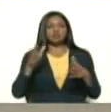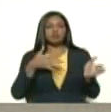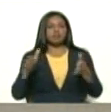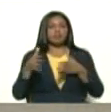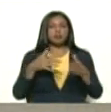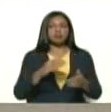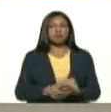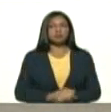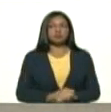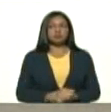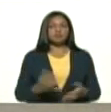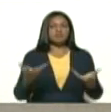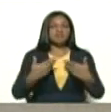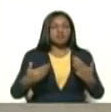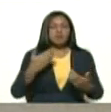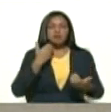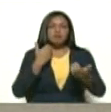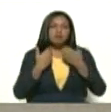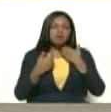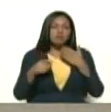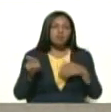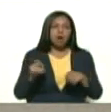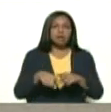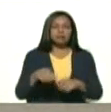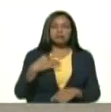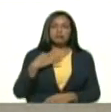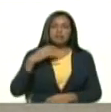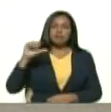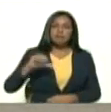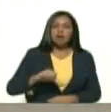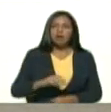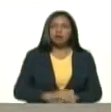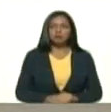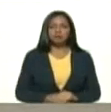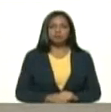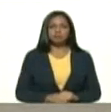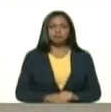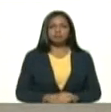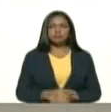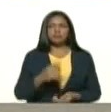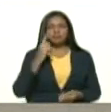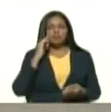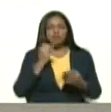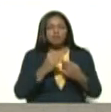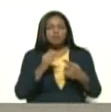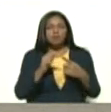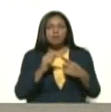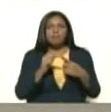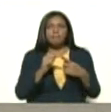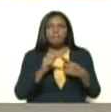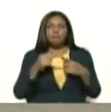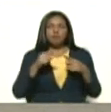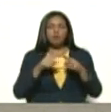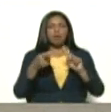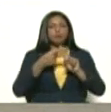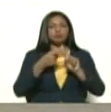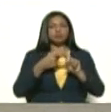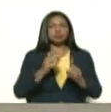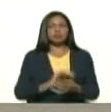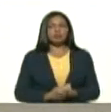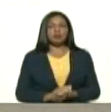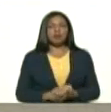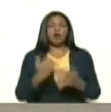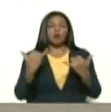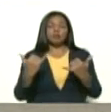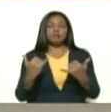marzo, fiebre, malestar general. Se le toma PCR y da positivo. Actualmente